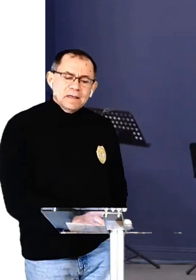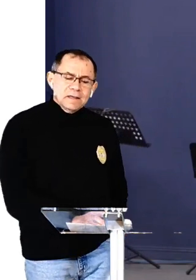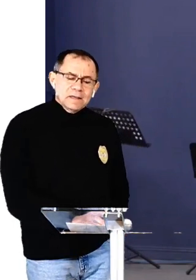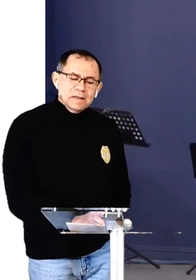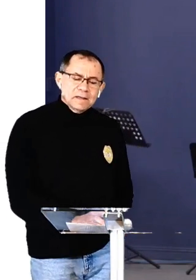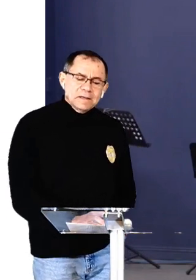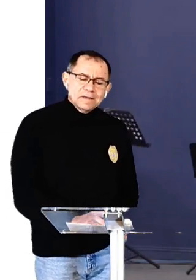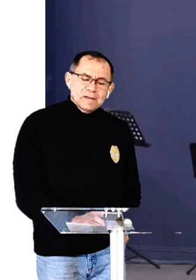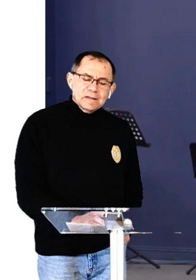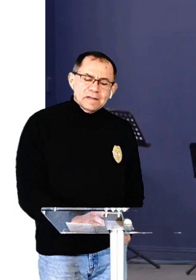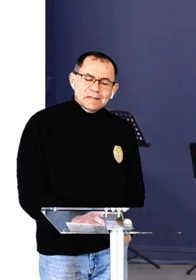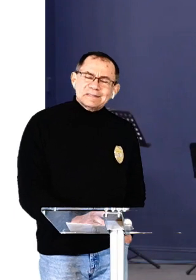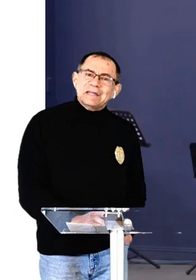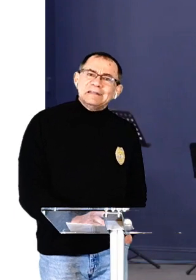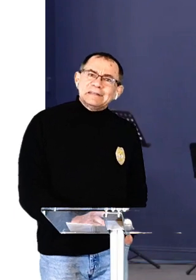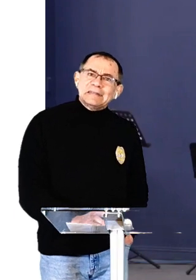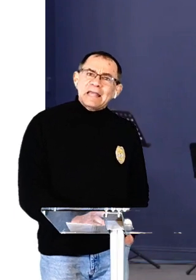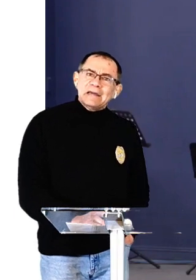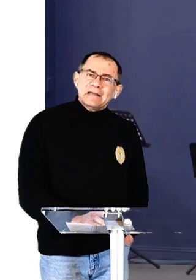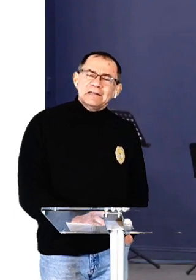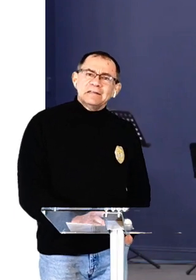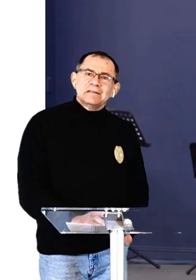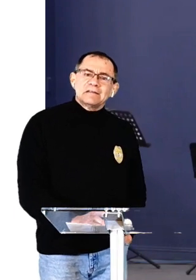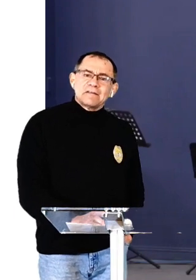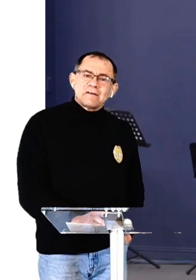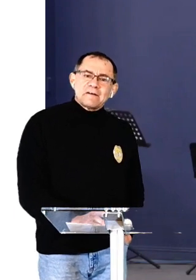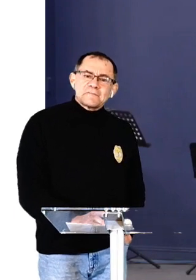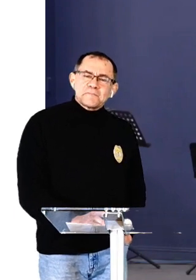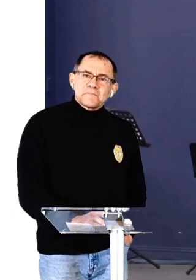que se integren